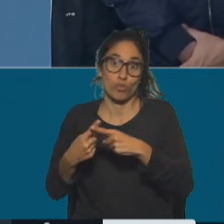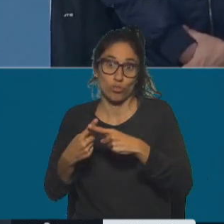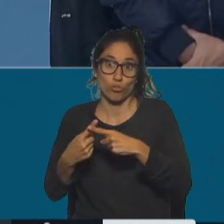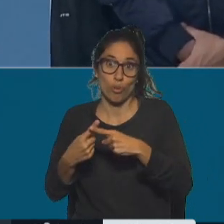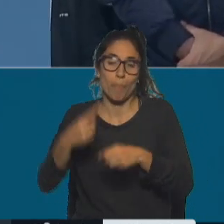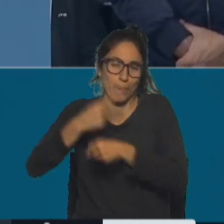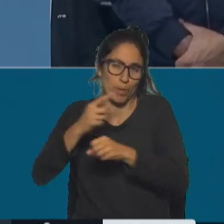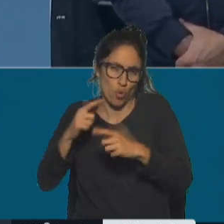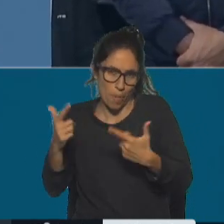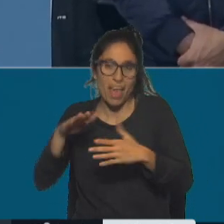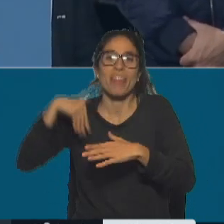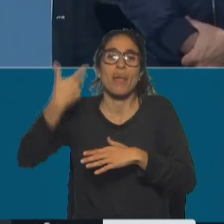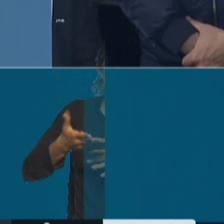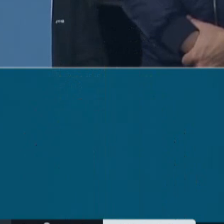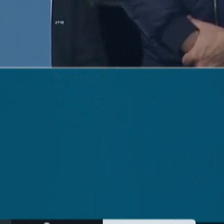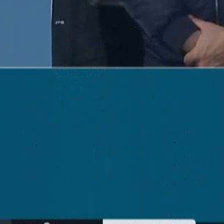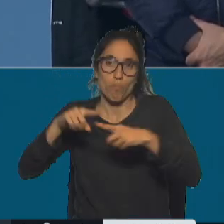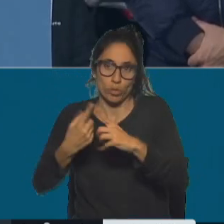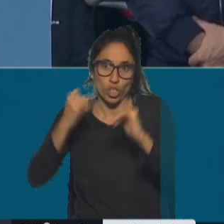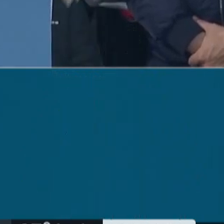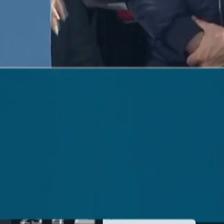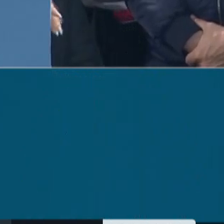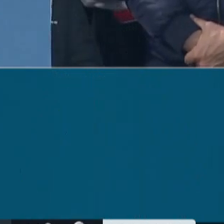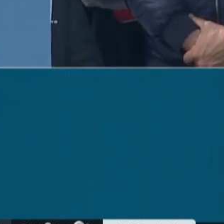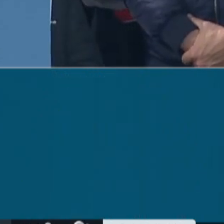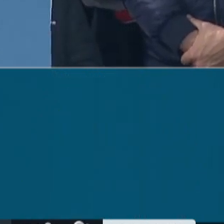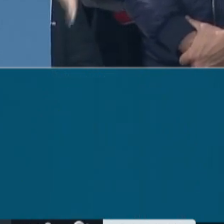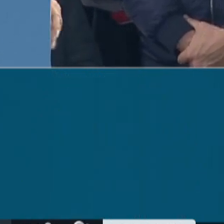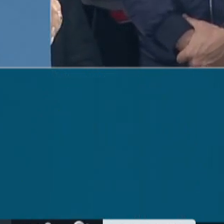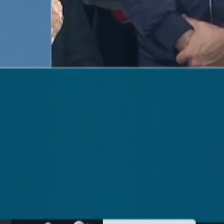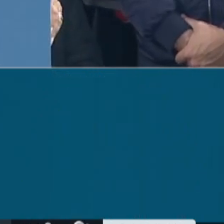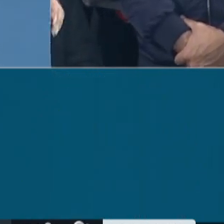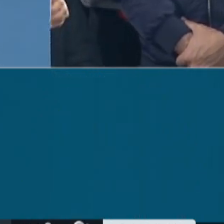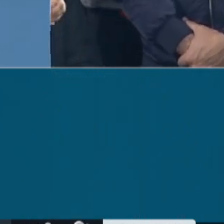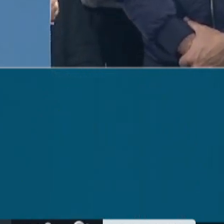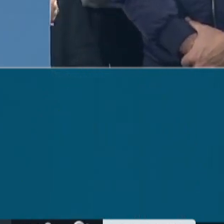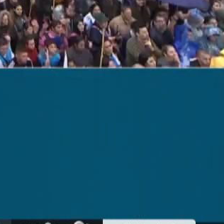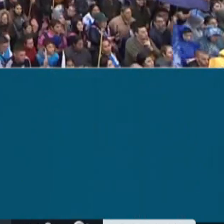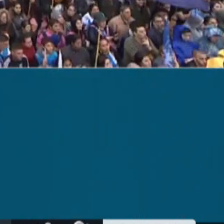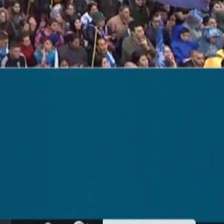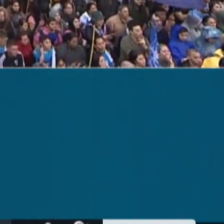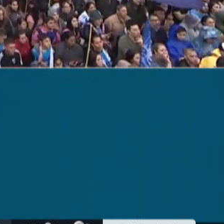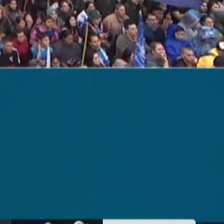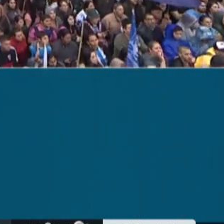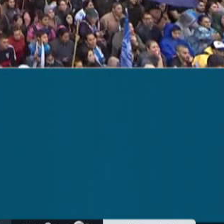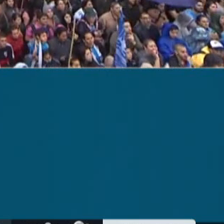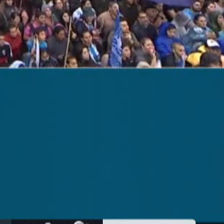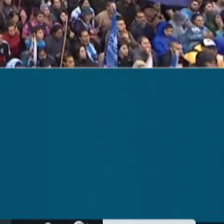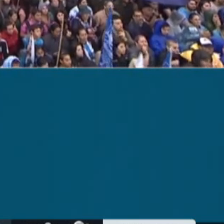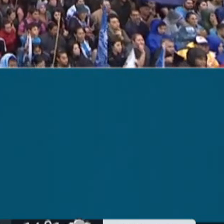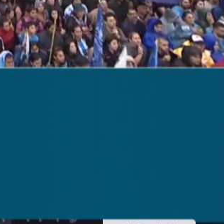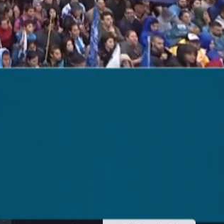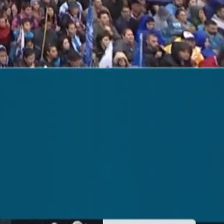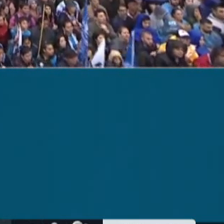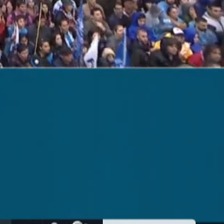había ocurrido, después de lo que había significado el gobierno de la Alianza, no había una oposición, como podemos decir, hoy está, es más, con esta característica que tiene